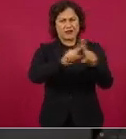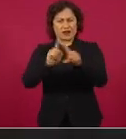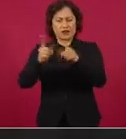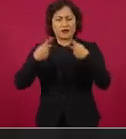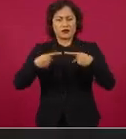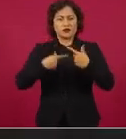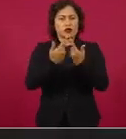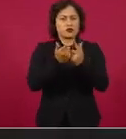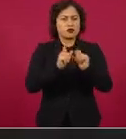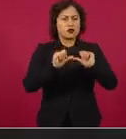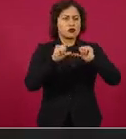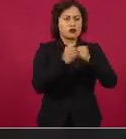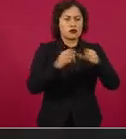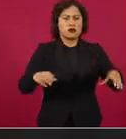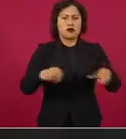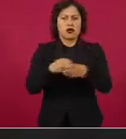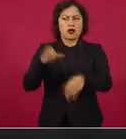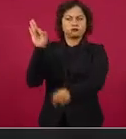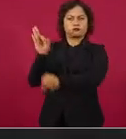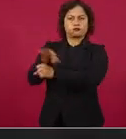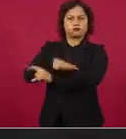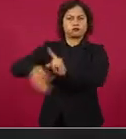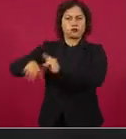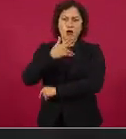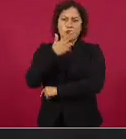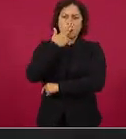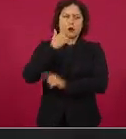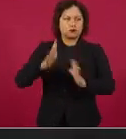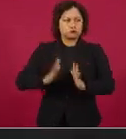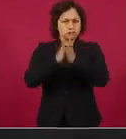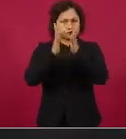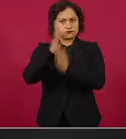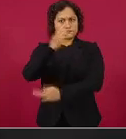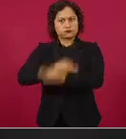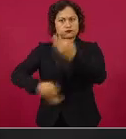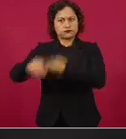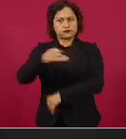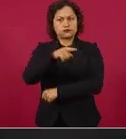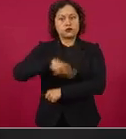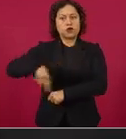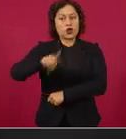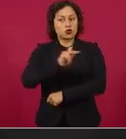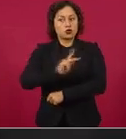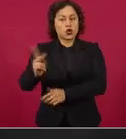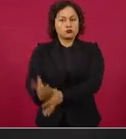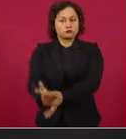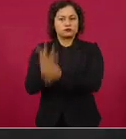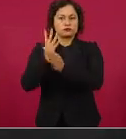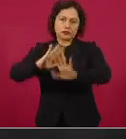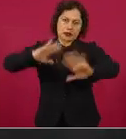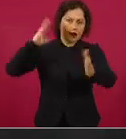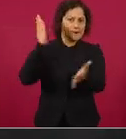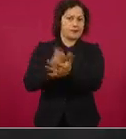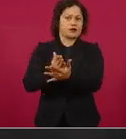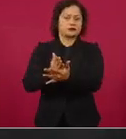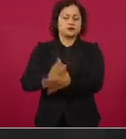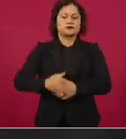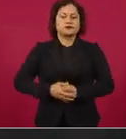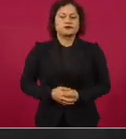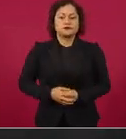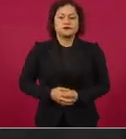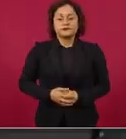del ordenamiento ecológico participativo y aseguran que no van a permitir más devastación. Se